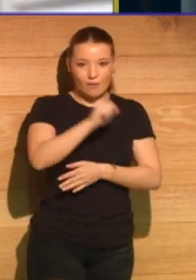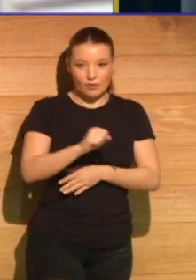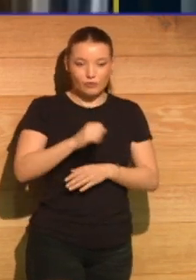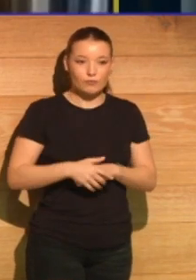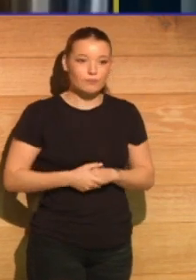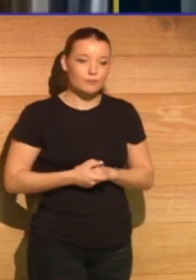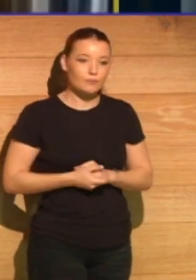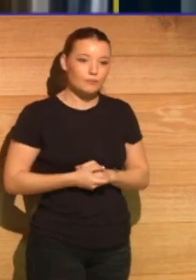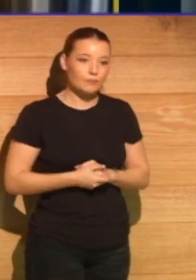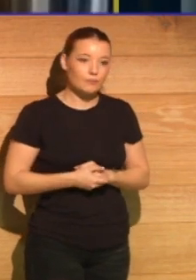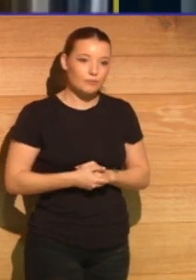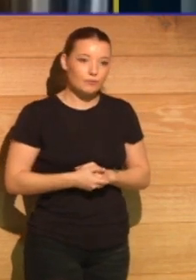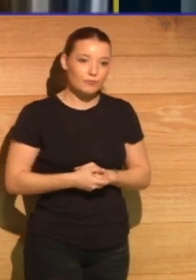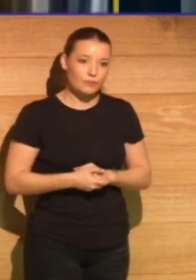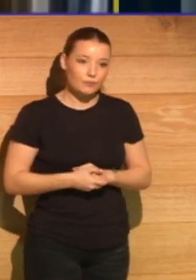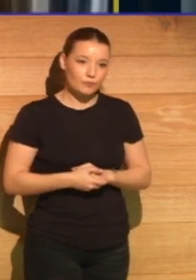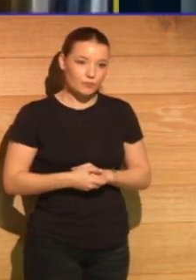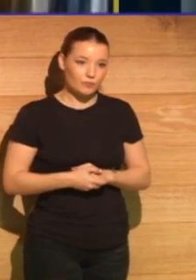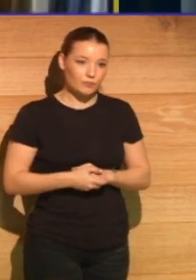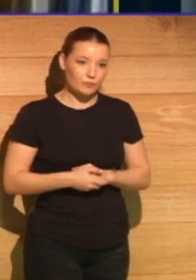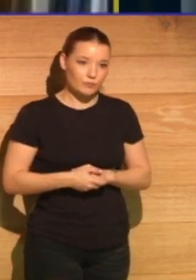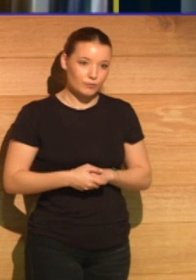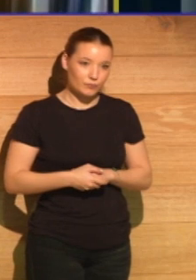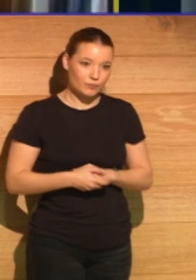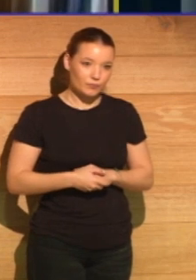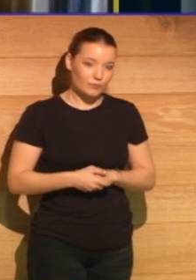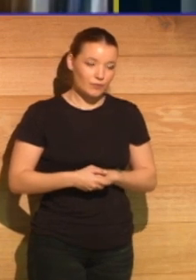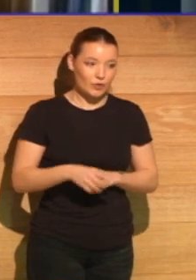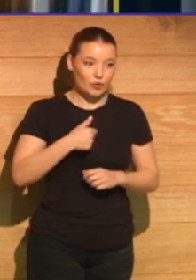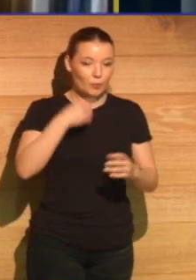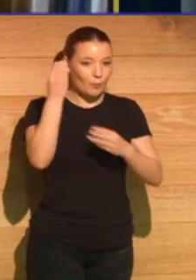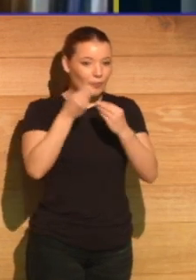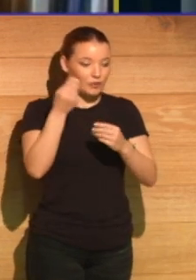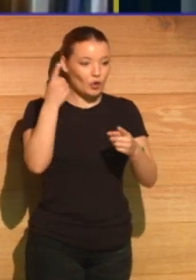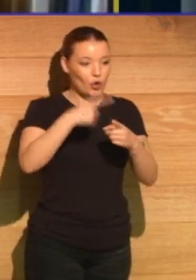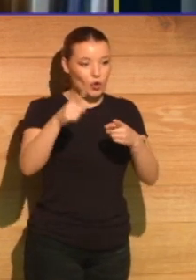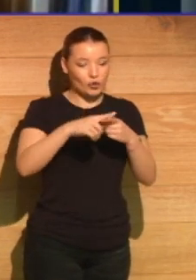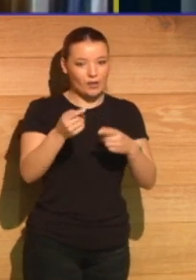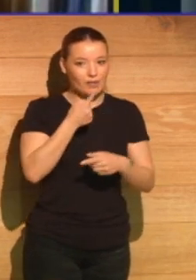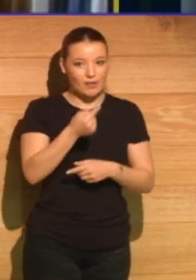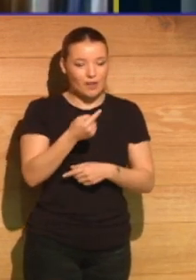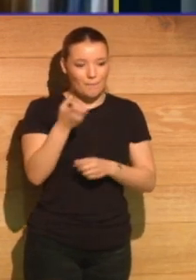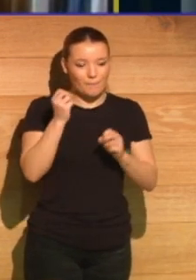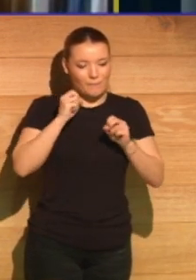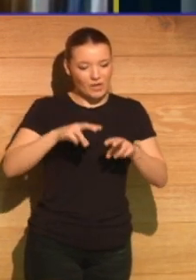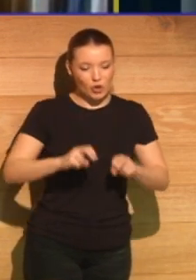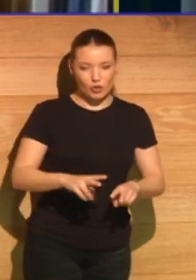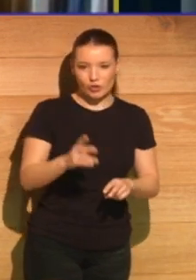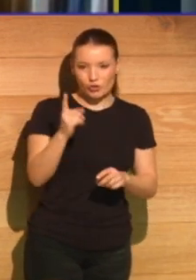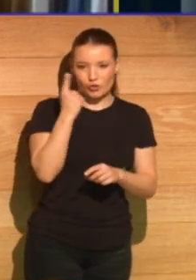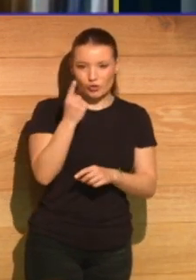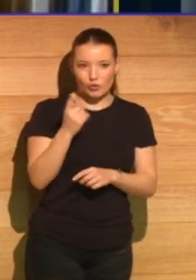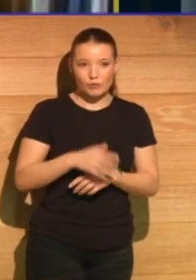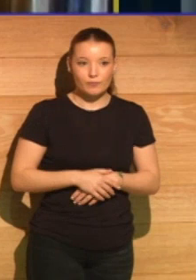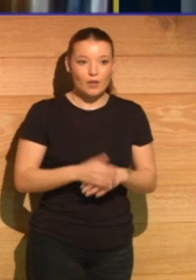Yo creo que con lo que habéis dicho vosotras solo lo puedo empeorar. Lo digo porque muchísimas gracias por